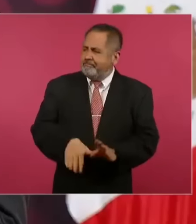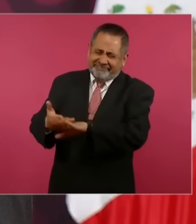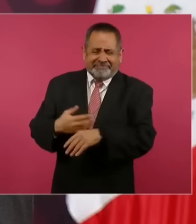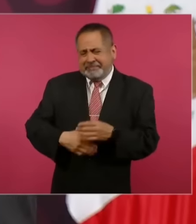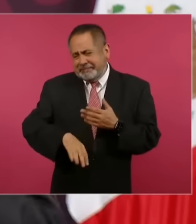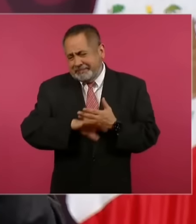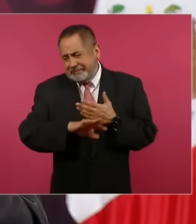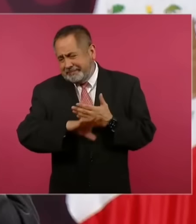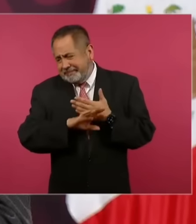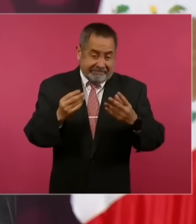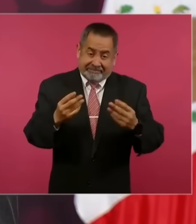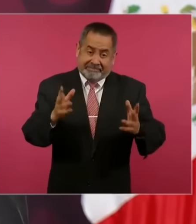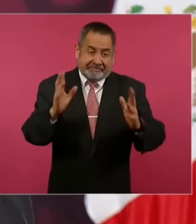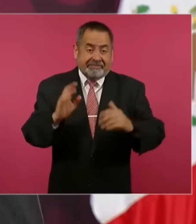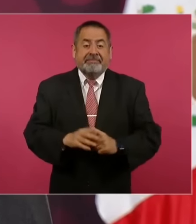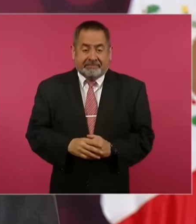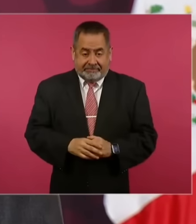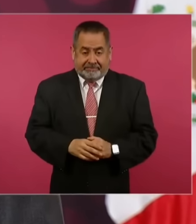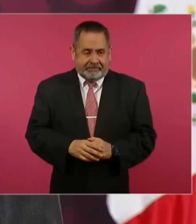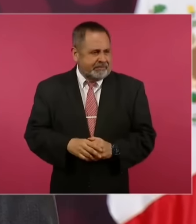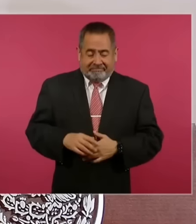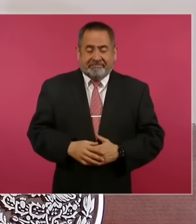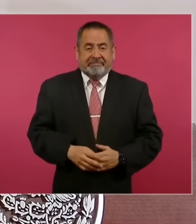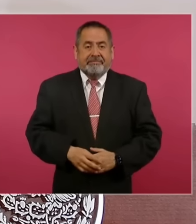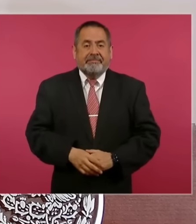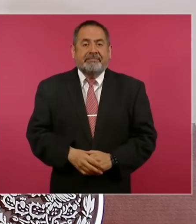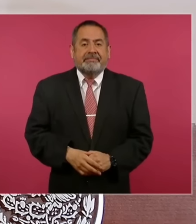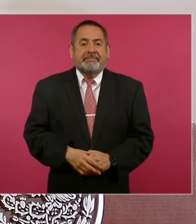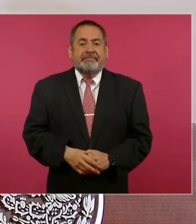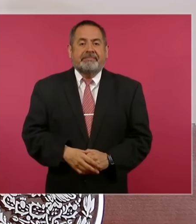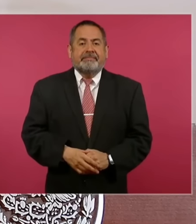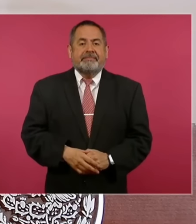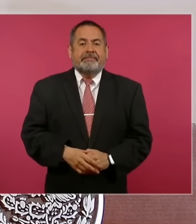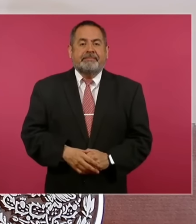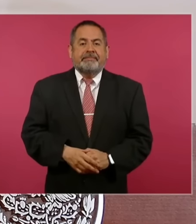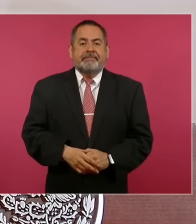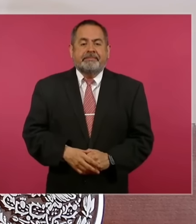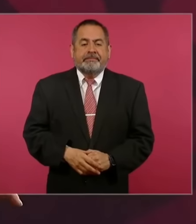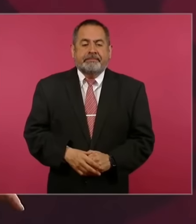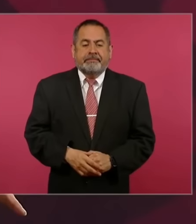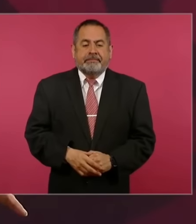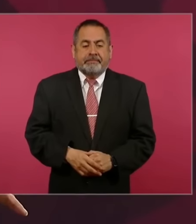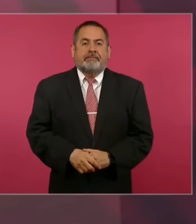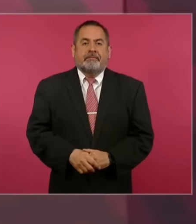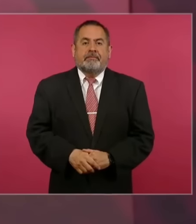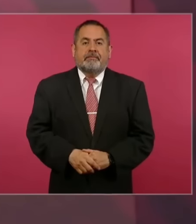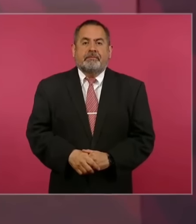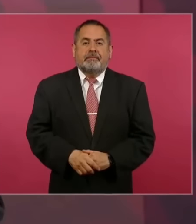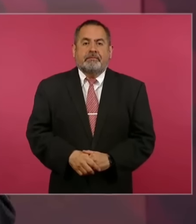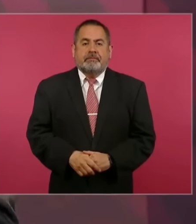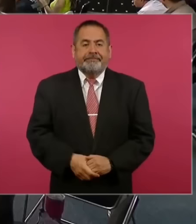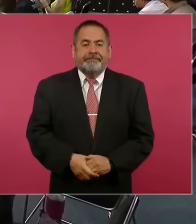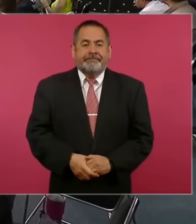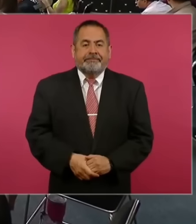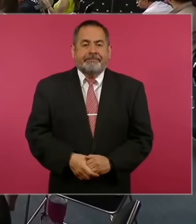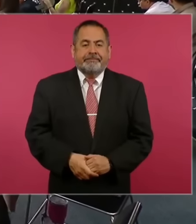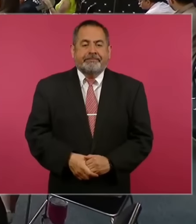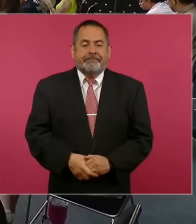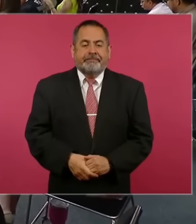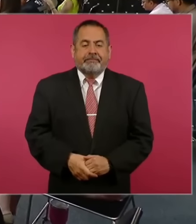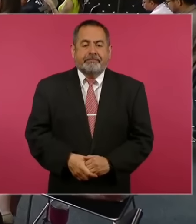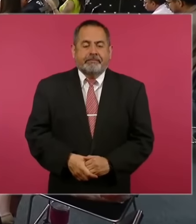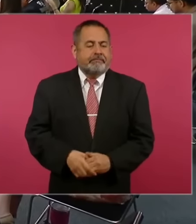atosigan, y cada vez con más enojo, ¿no? Hay unos que se excitan, y miren, se